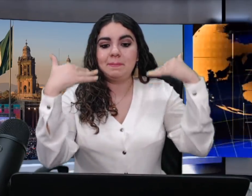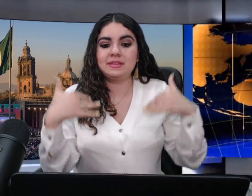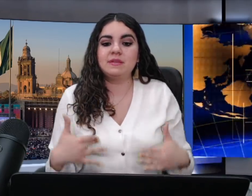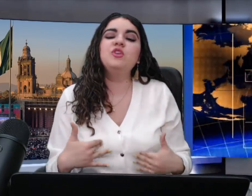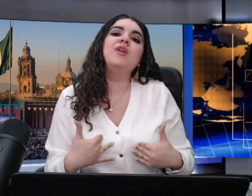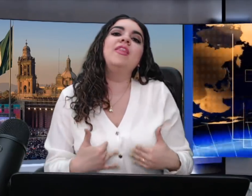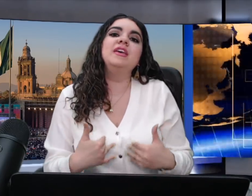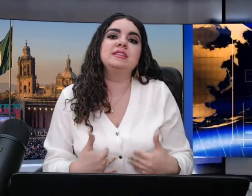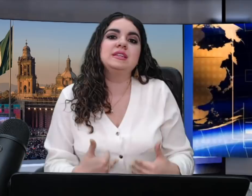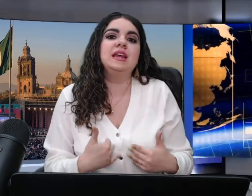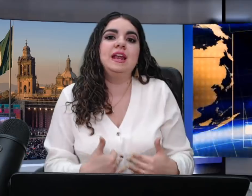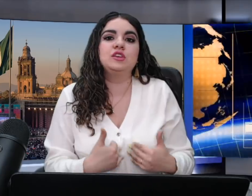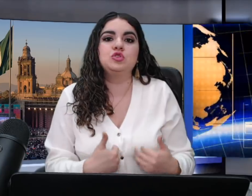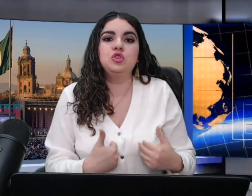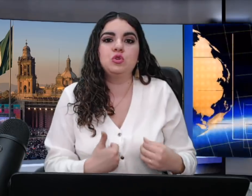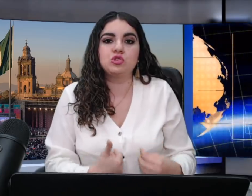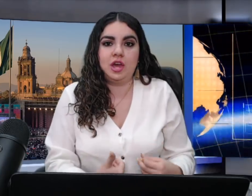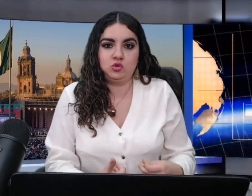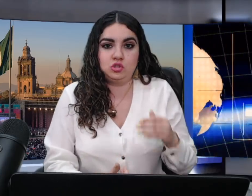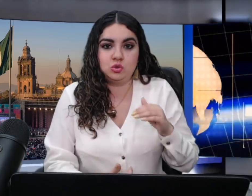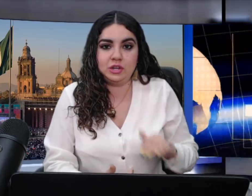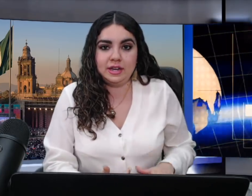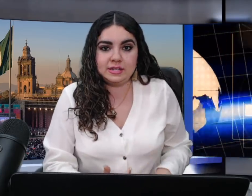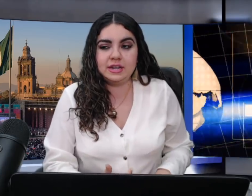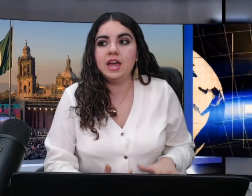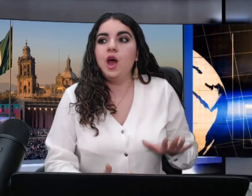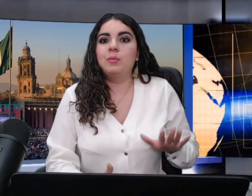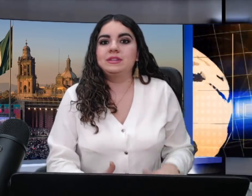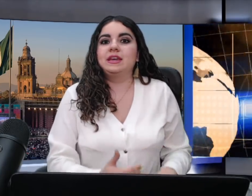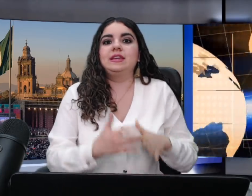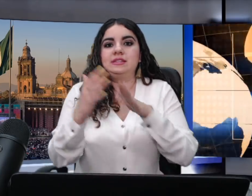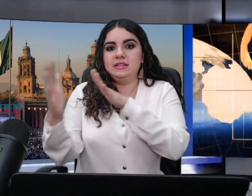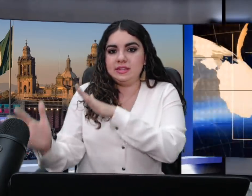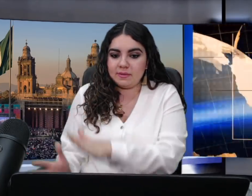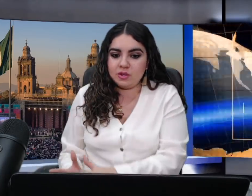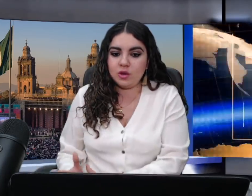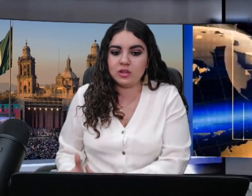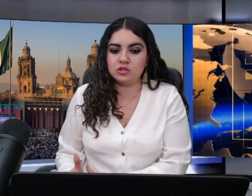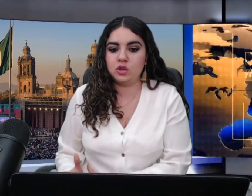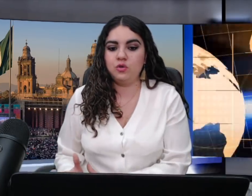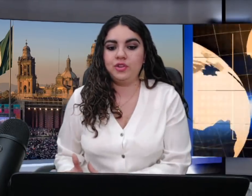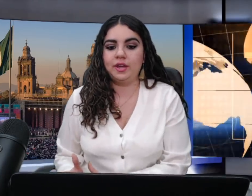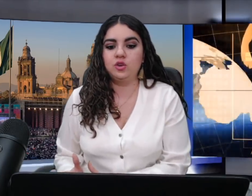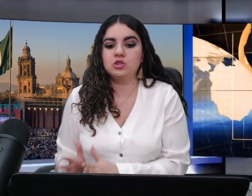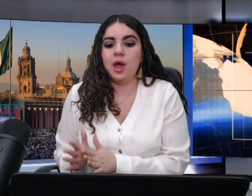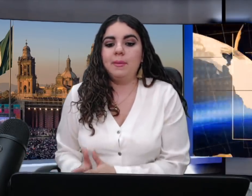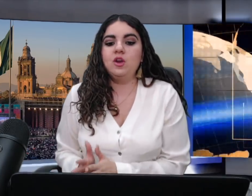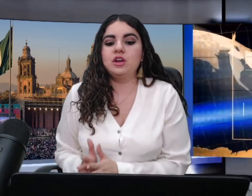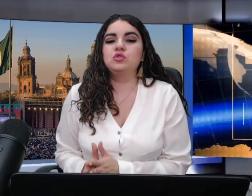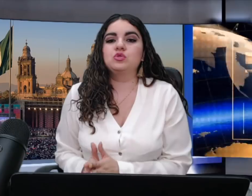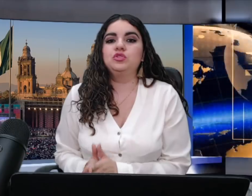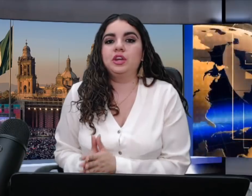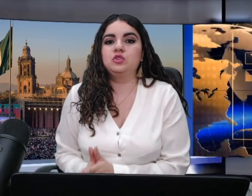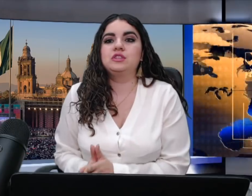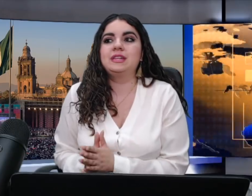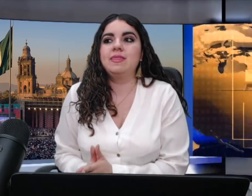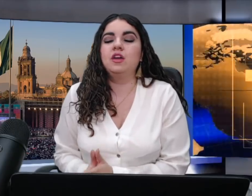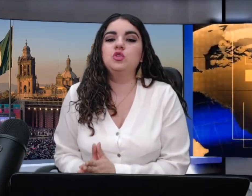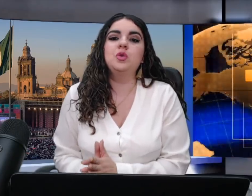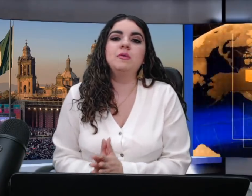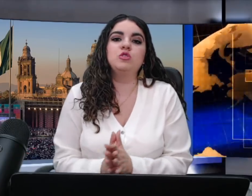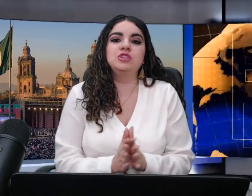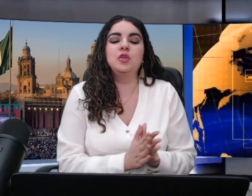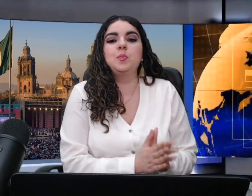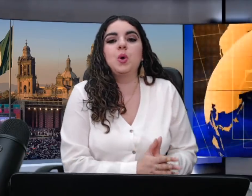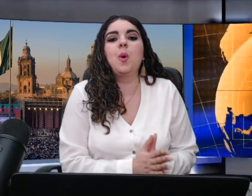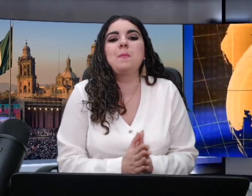apenas empieza a haber una desaceleración de los casos. Esto quiere decir pues que sí sigue habiendo casos de contagios, pero que estos contagios se están dando